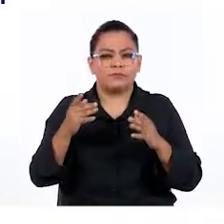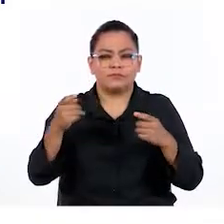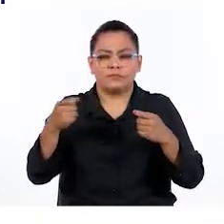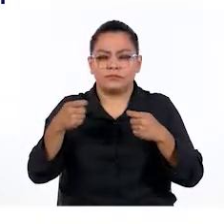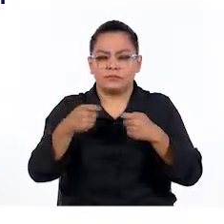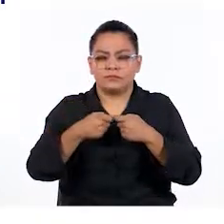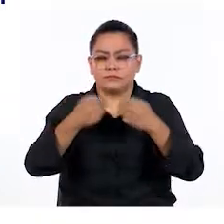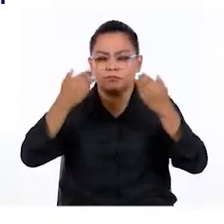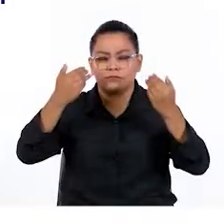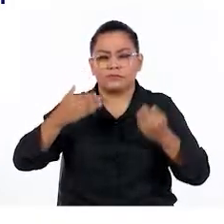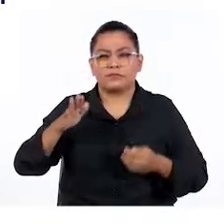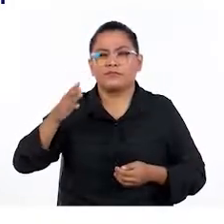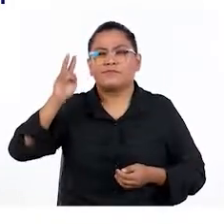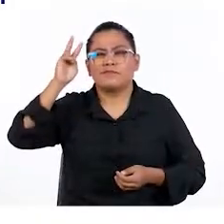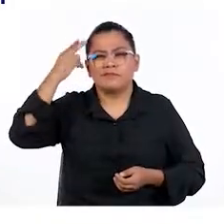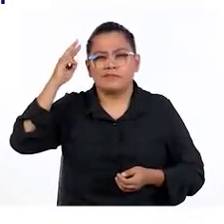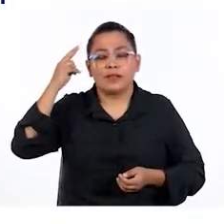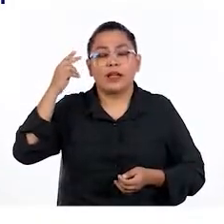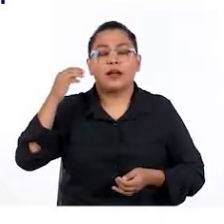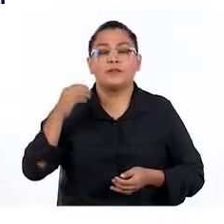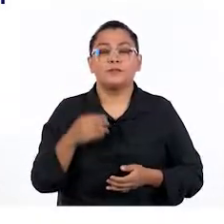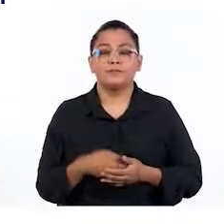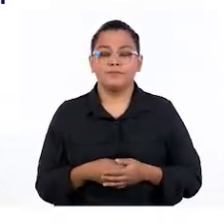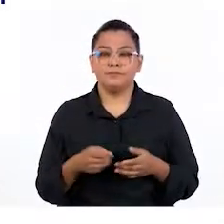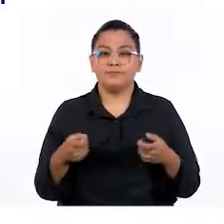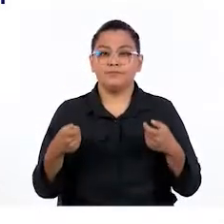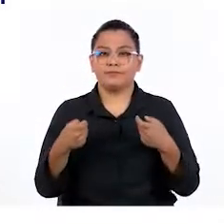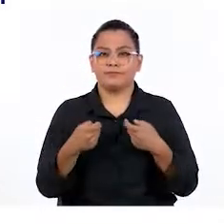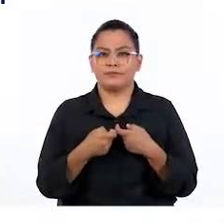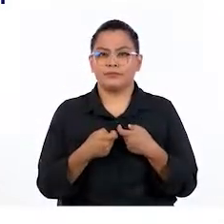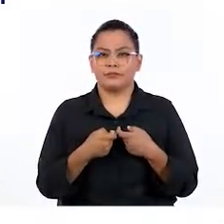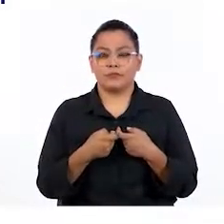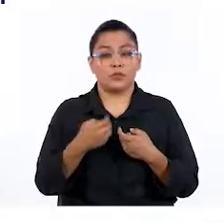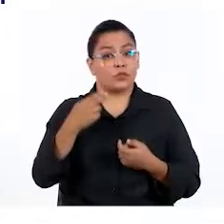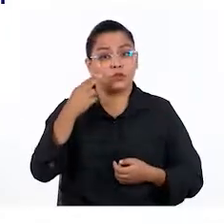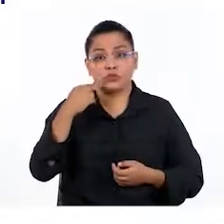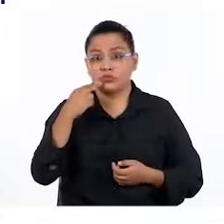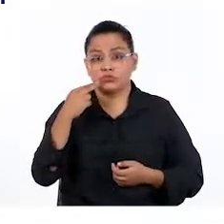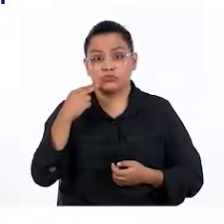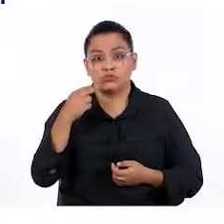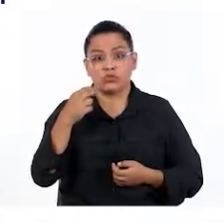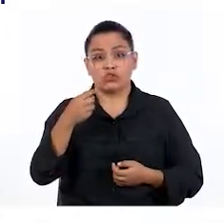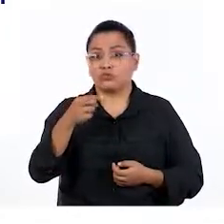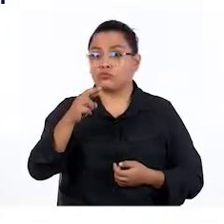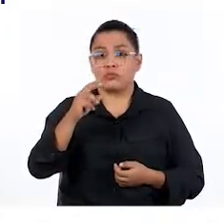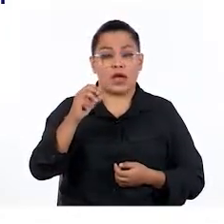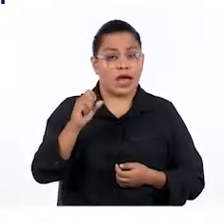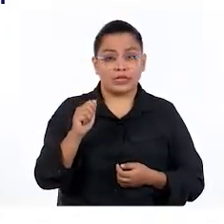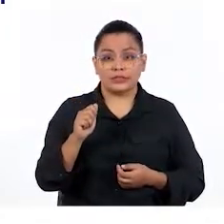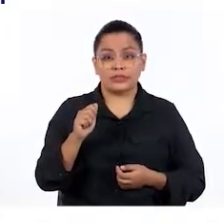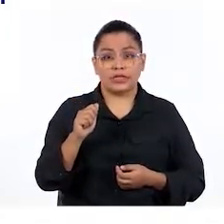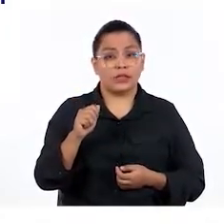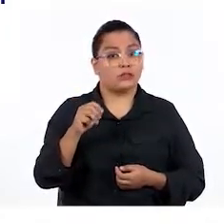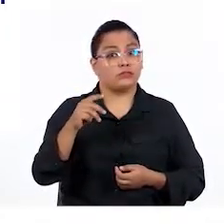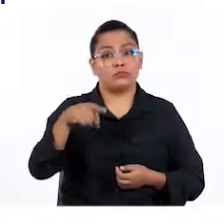energía biológicamente útil. Pues resulta que esta energía no es ni azúcar, ni grasa, ni proteína.